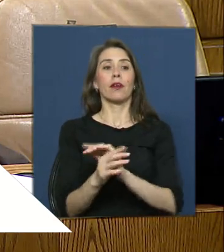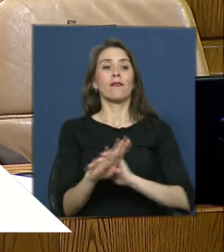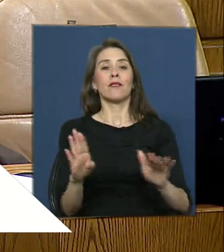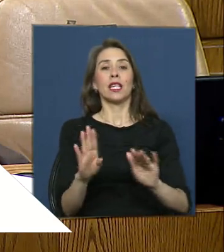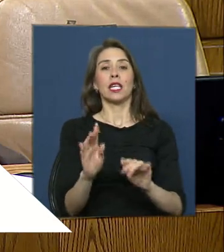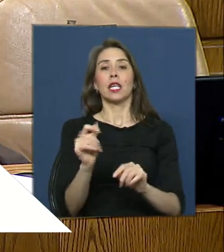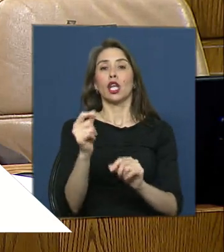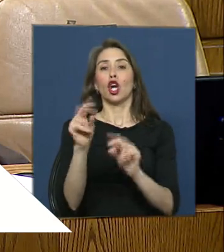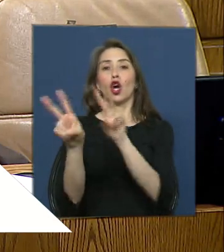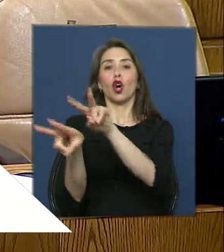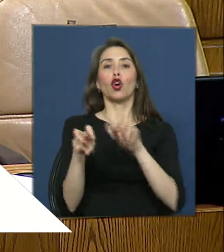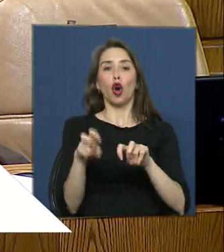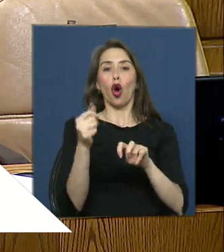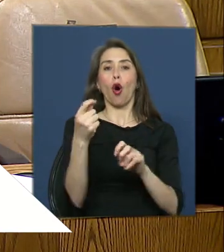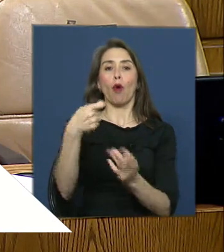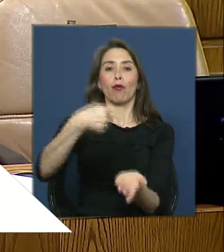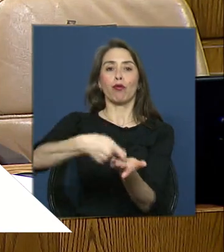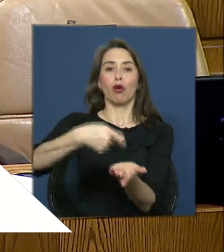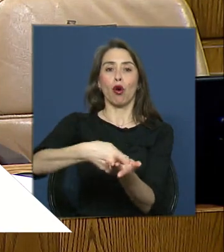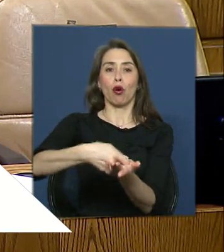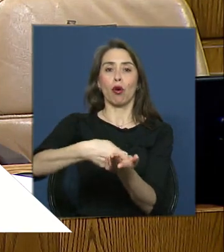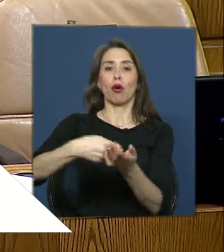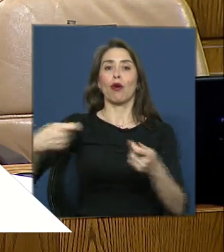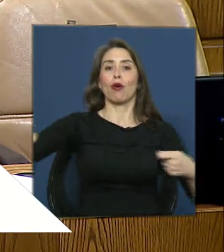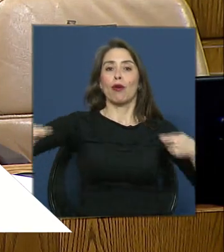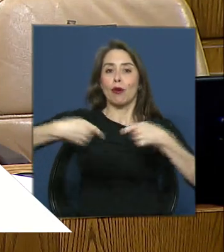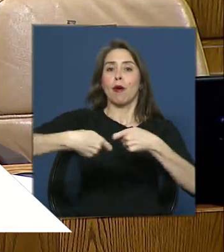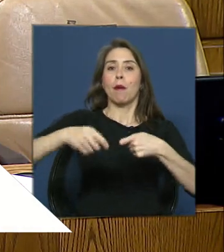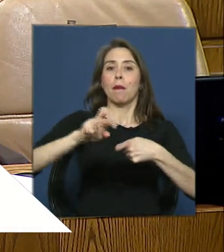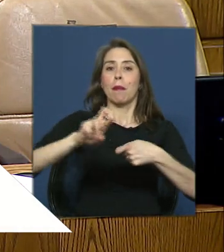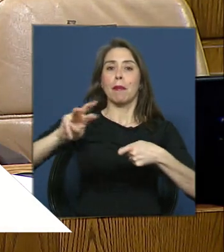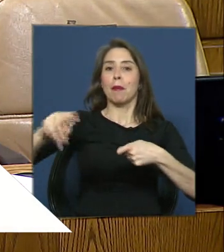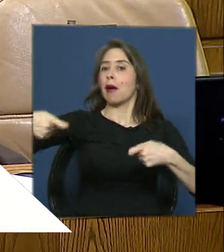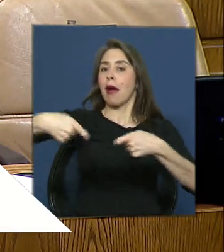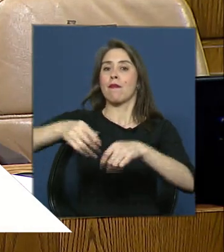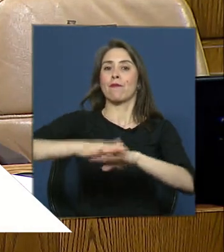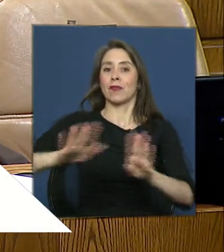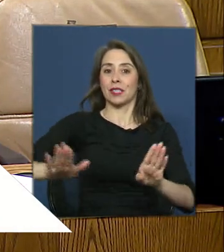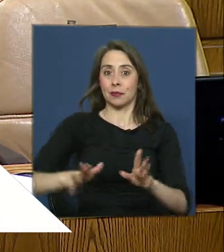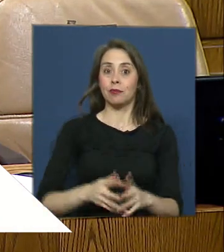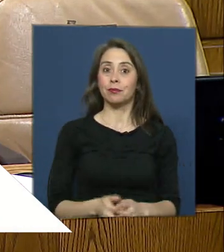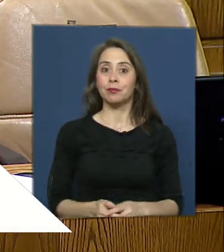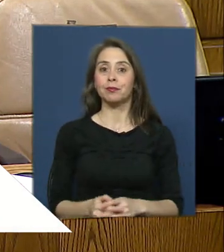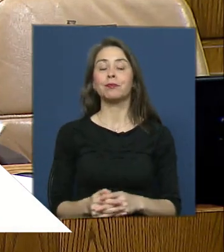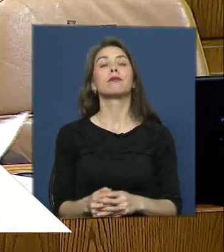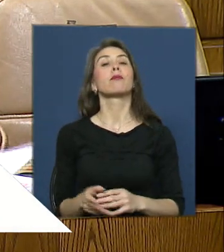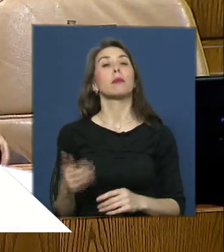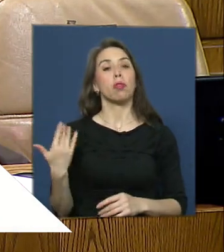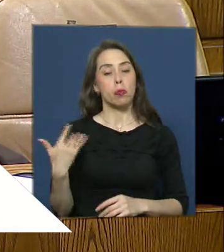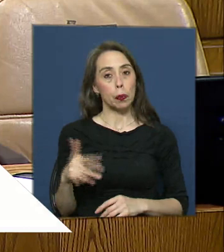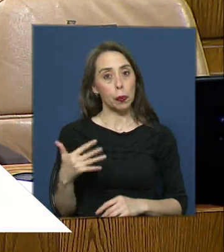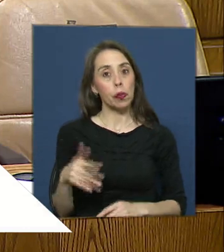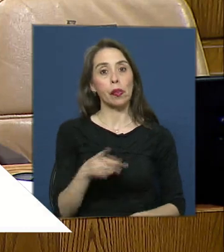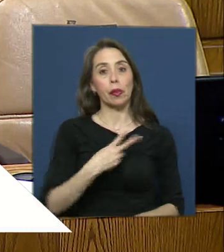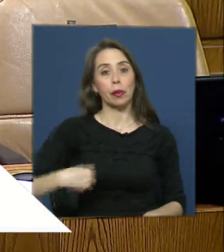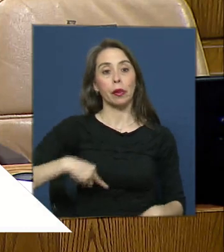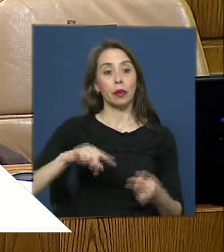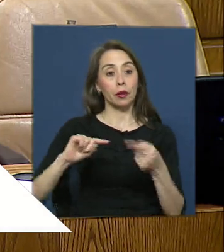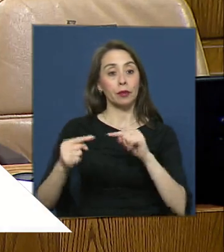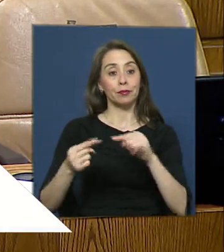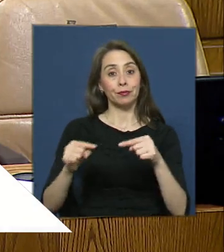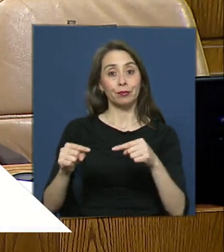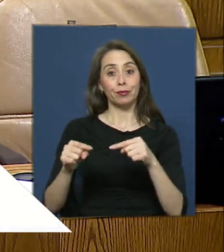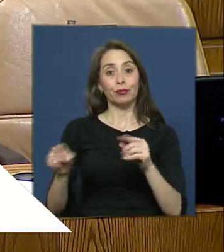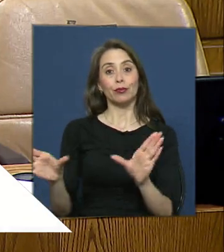eliminación al financiamiento compartido. Esto nos parece importante, señor presidente. Nosotros en la discusión en la